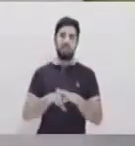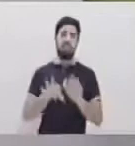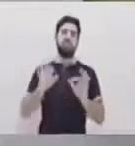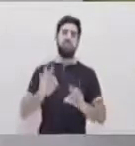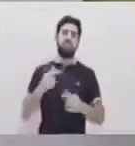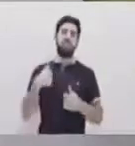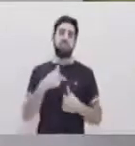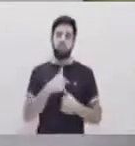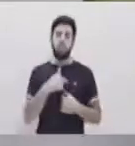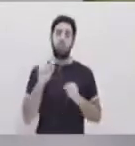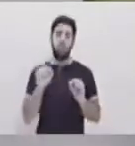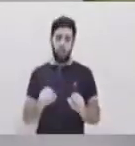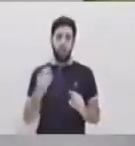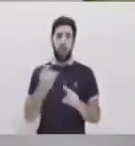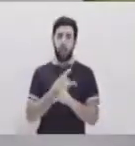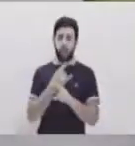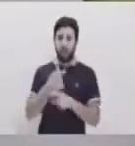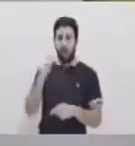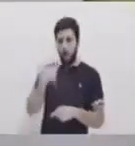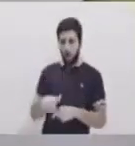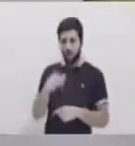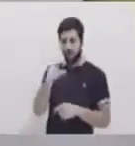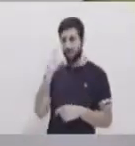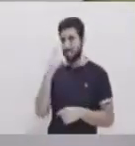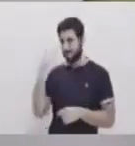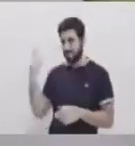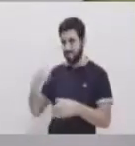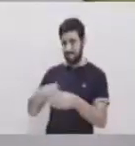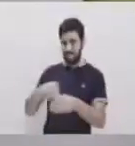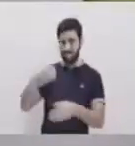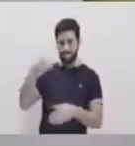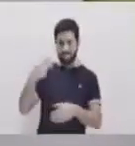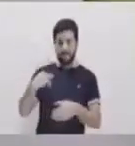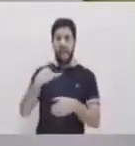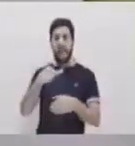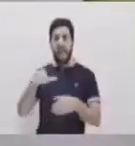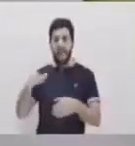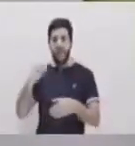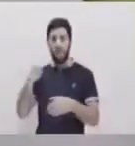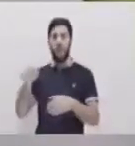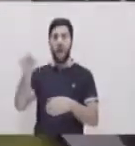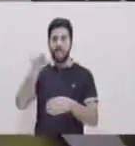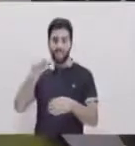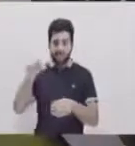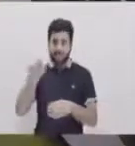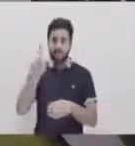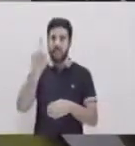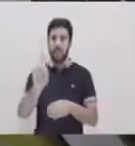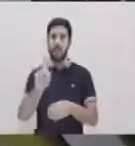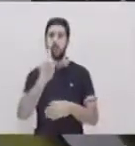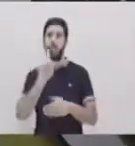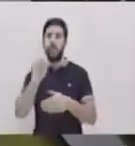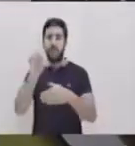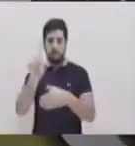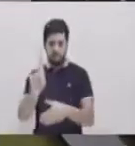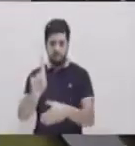mezclas. Y ahí es entonces donde encontramos el día de hoy este tipo de mezcla, como dijiste anteriormente, André. Esta